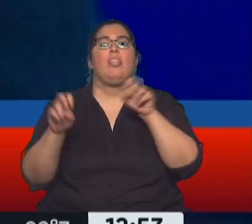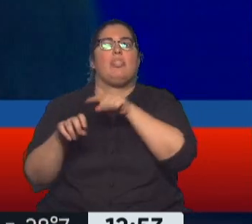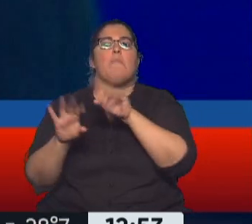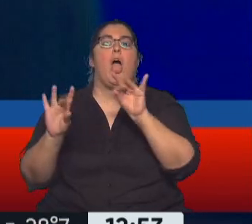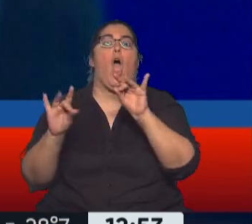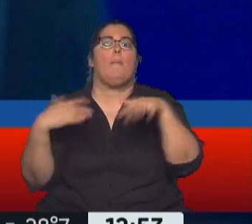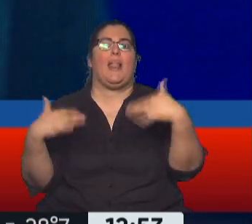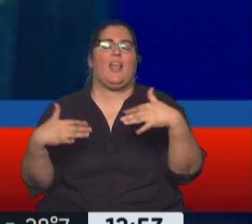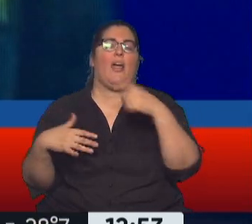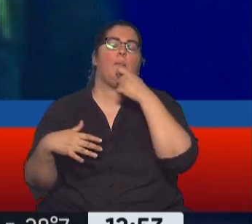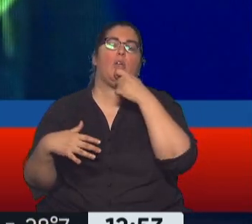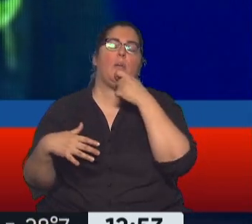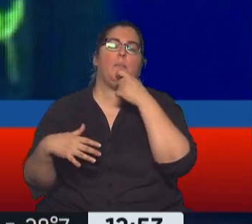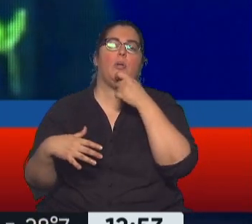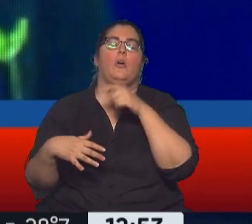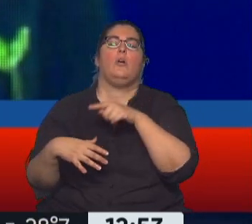complejidad que significa un